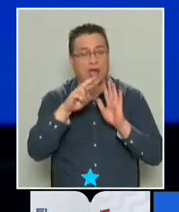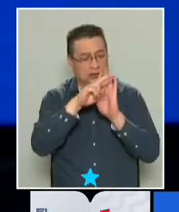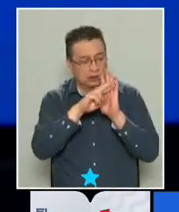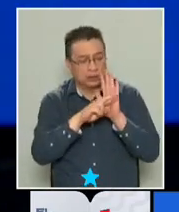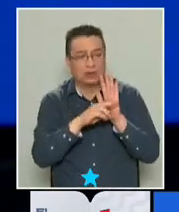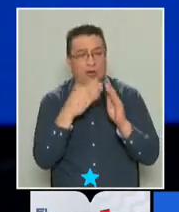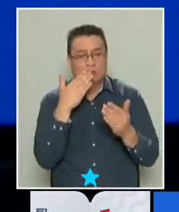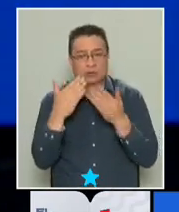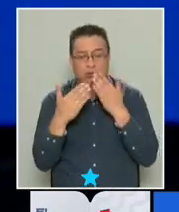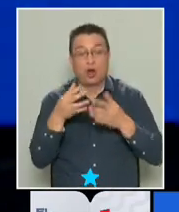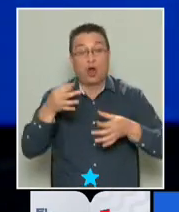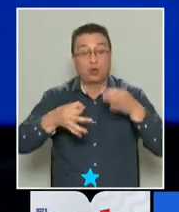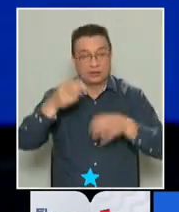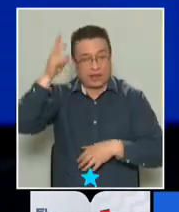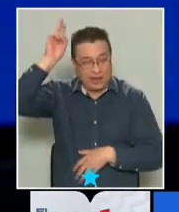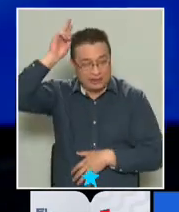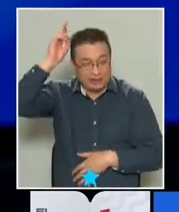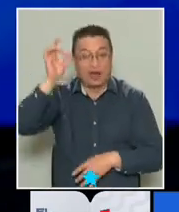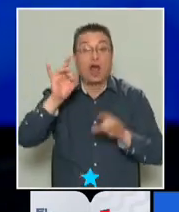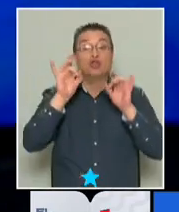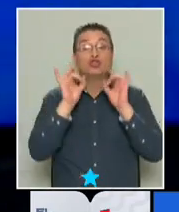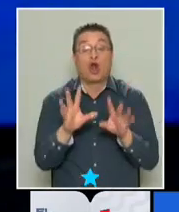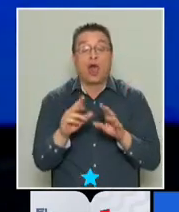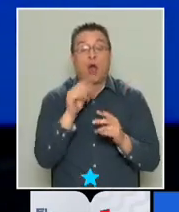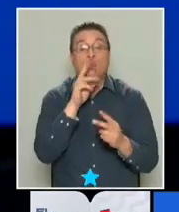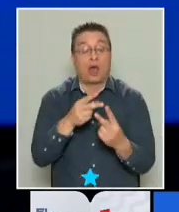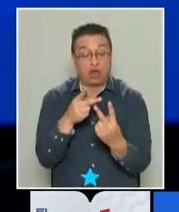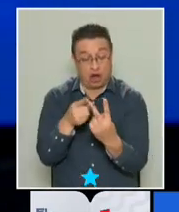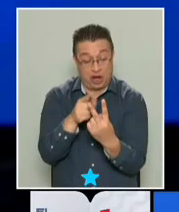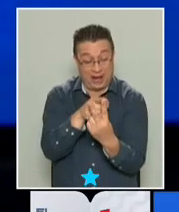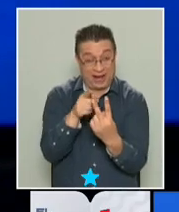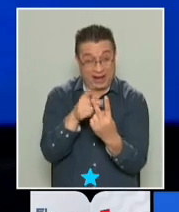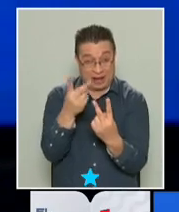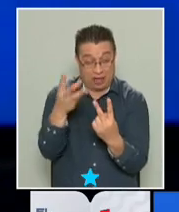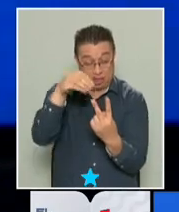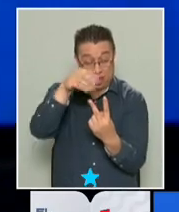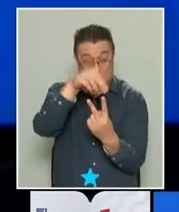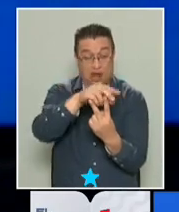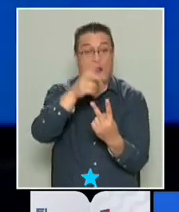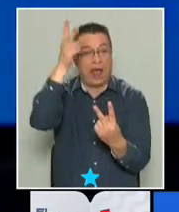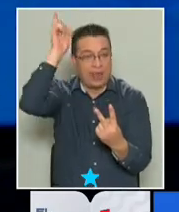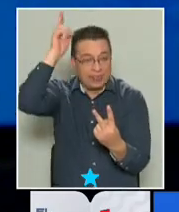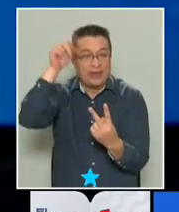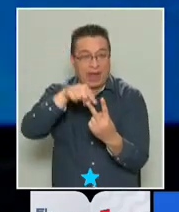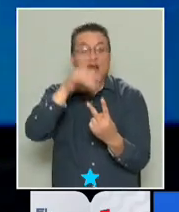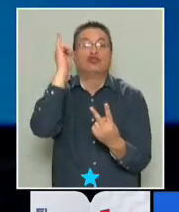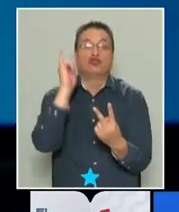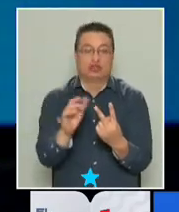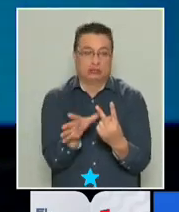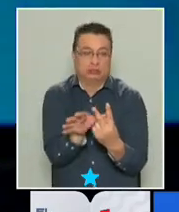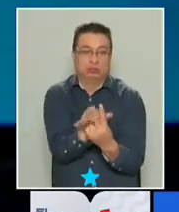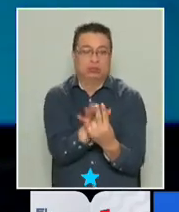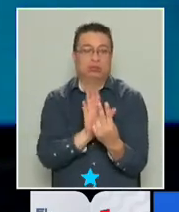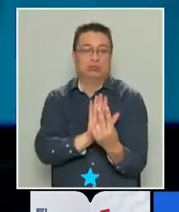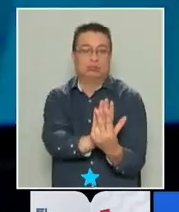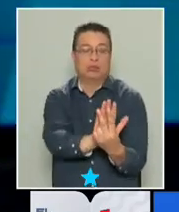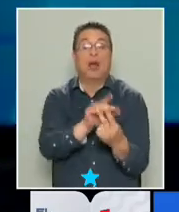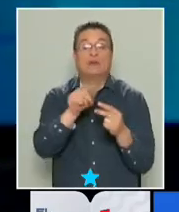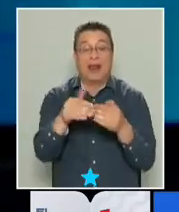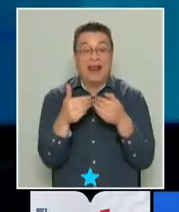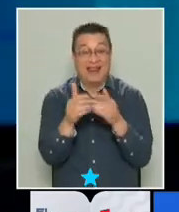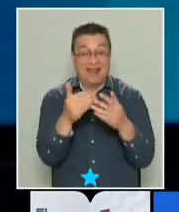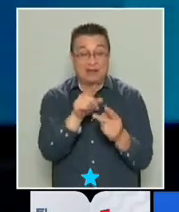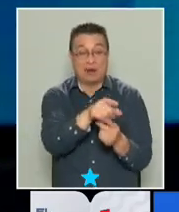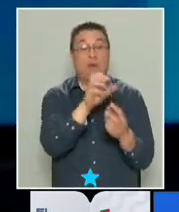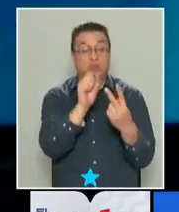de que la justicia indígena se aplique sólo cuando las dos personas involucradas en el conflicto sean indígenas y siempre con la libertad de cualquier estas dos